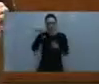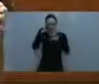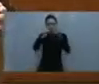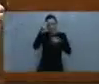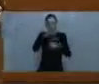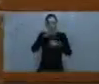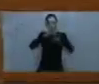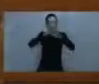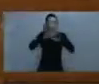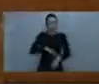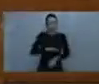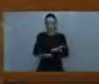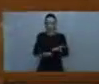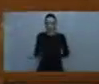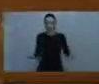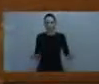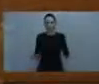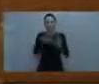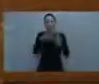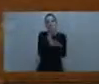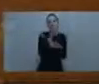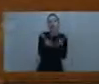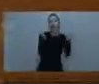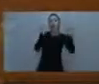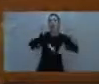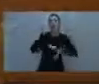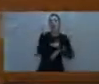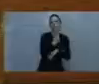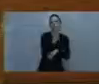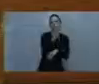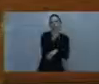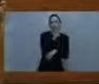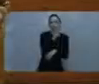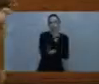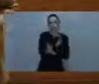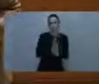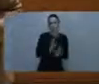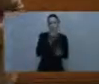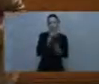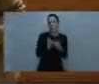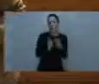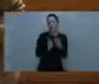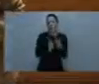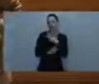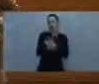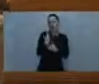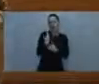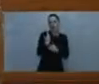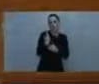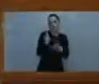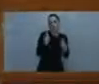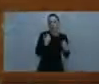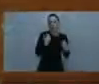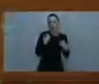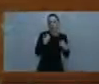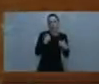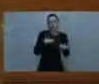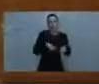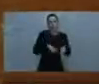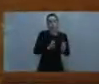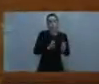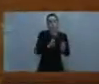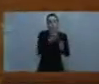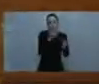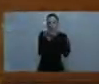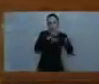sinceramente. No son ni los acuerdos secretos, que parece que últimamente algunos quieren poner de moda, ni emborronar en